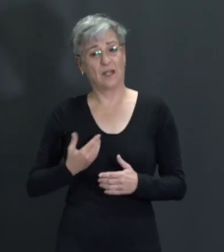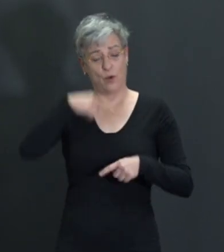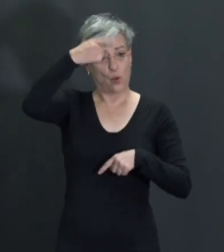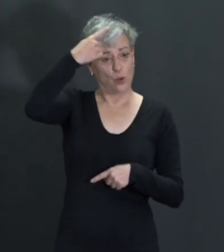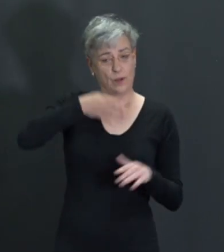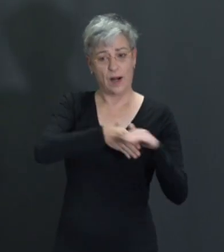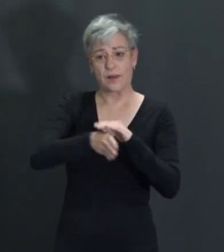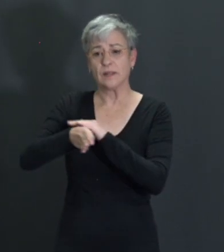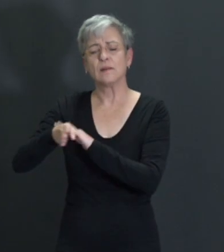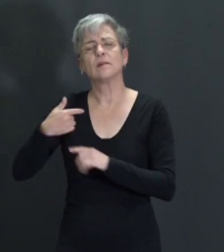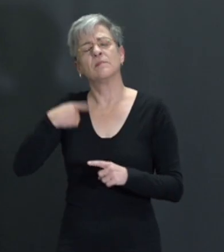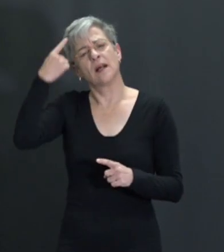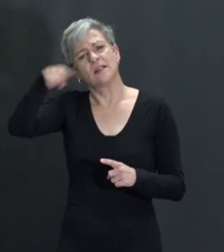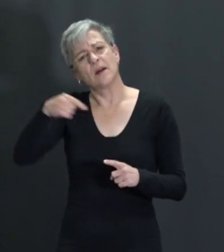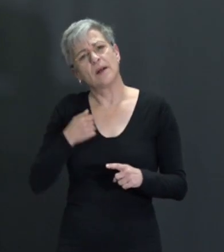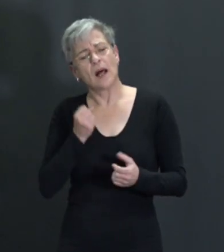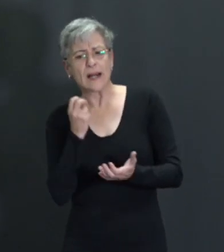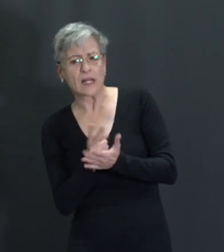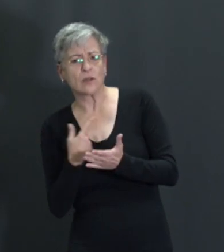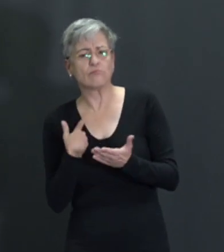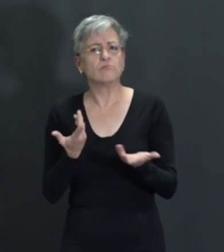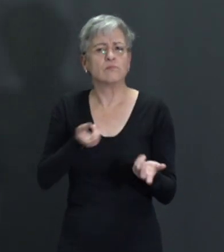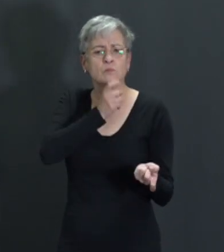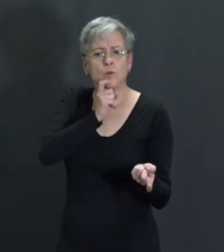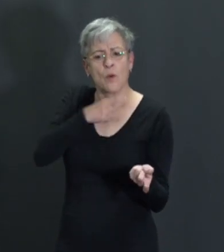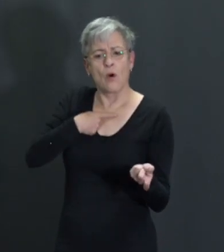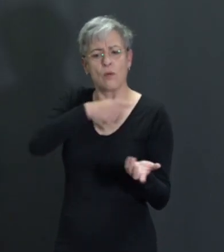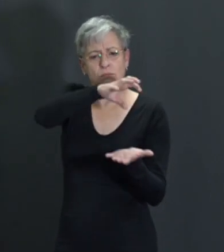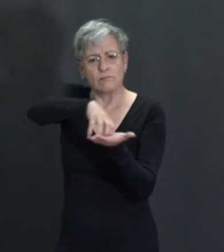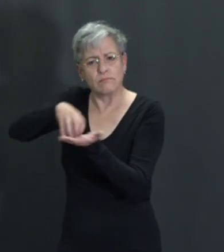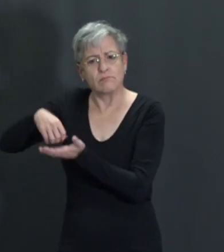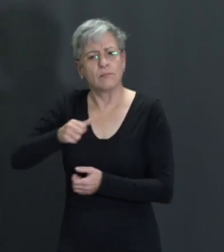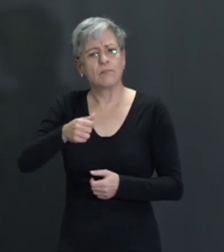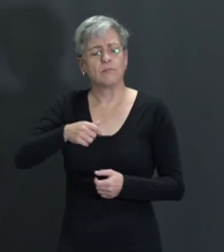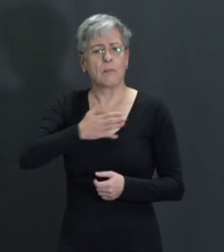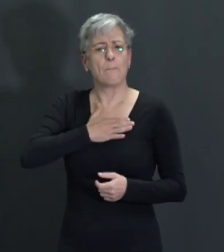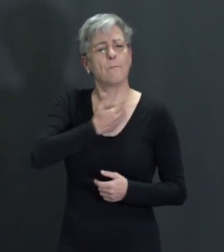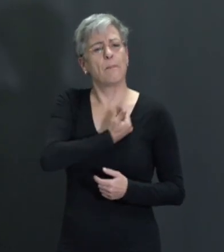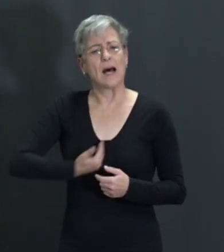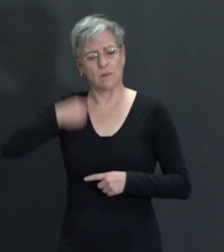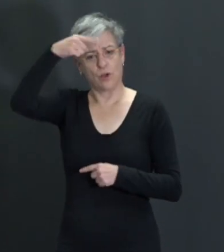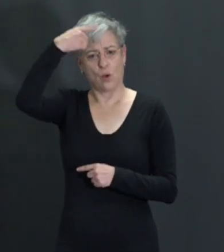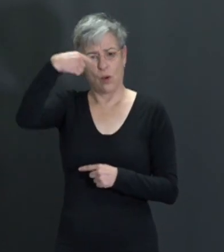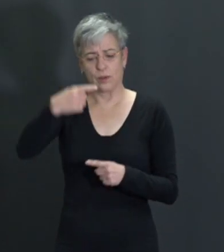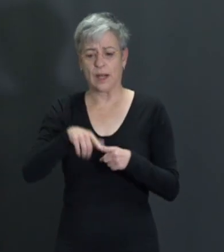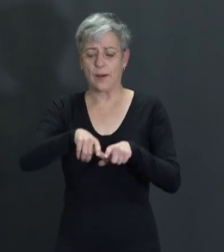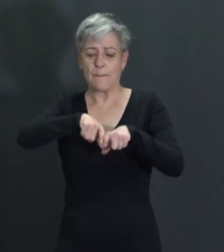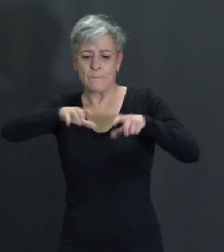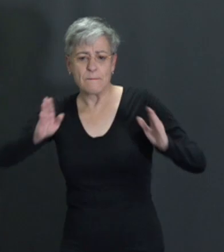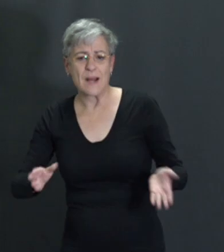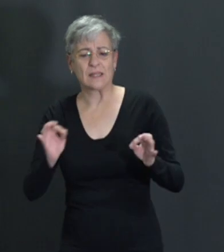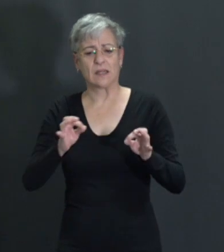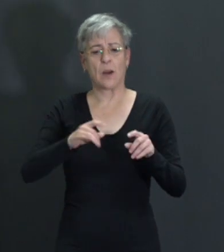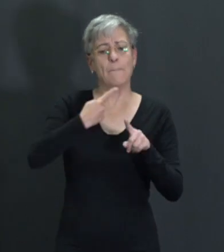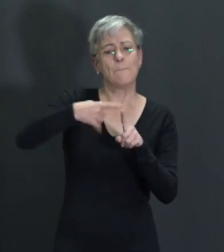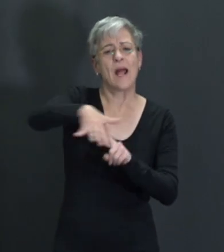desafíos y oportunidades que representa la accesibilidad en el patrimonio cultural, contando con una mesa sobre medio urbano y otra sobre